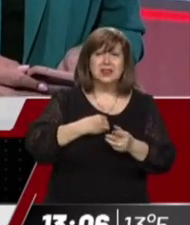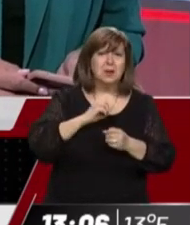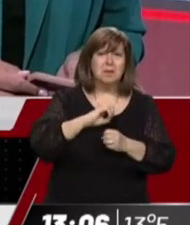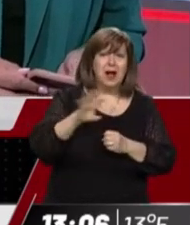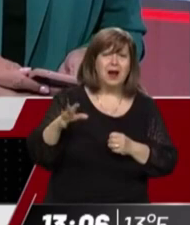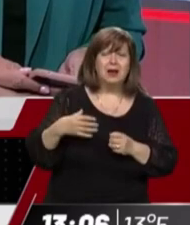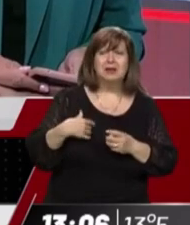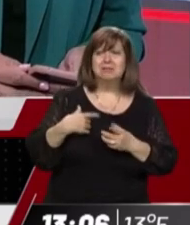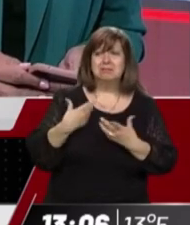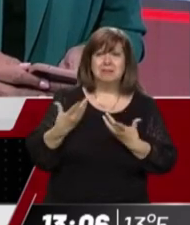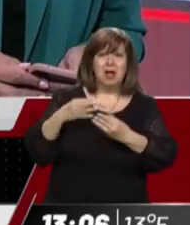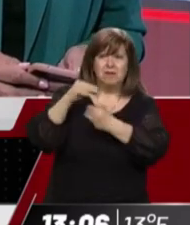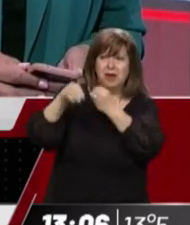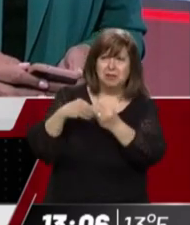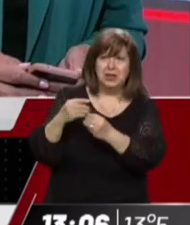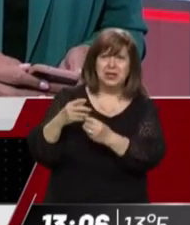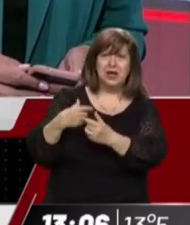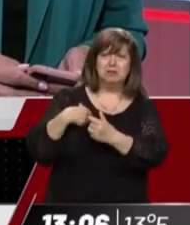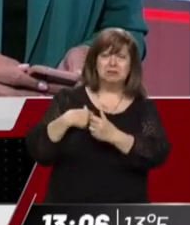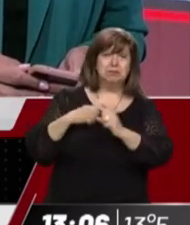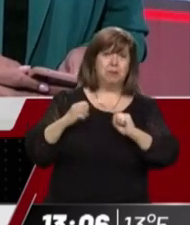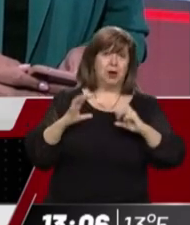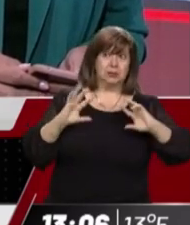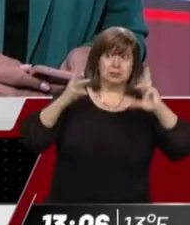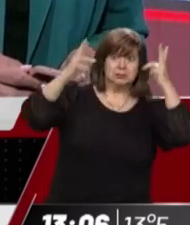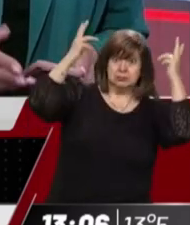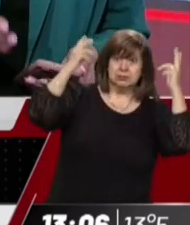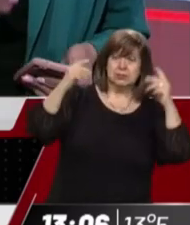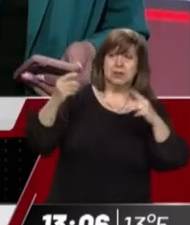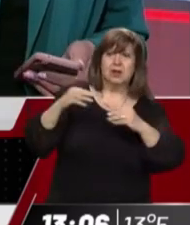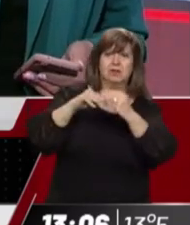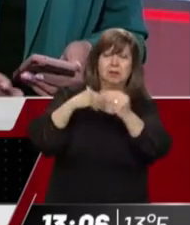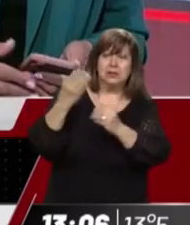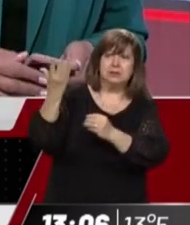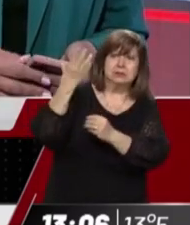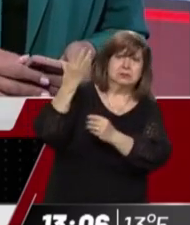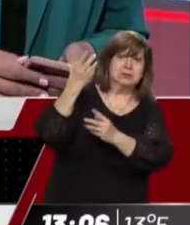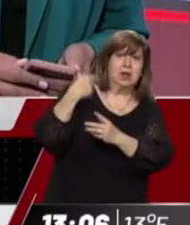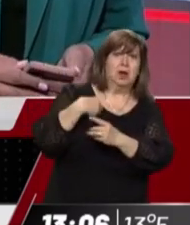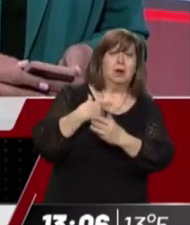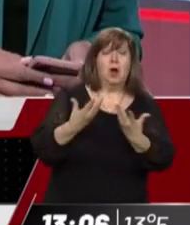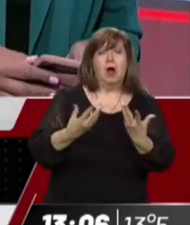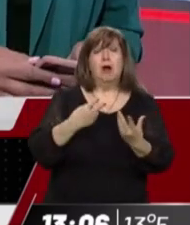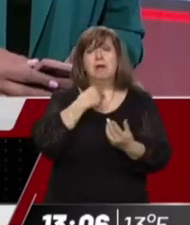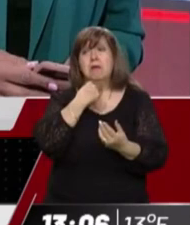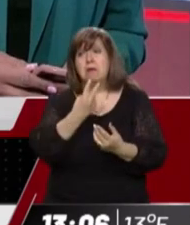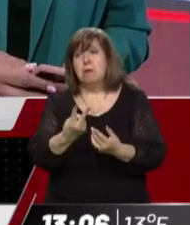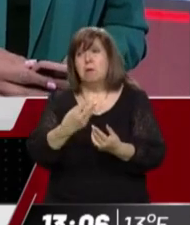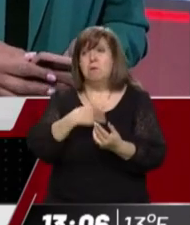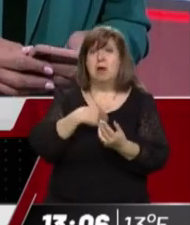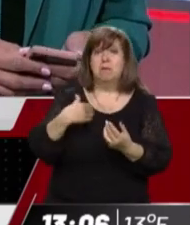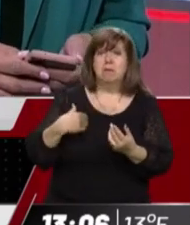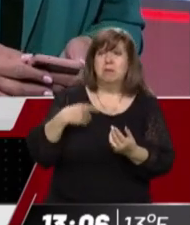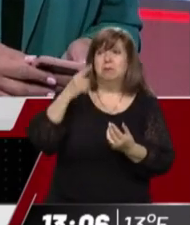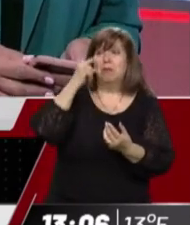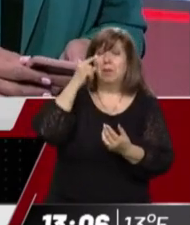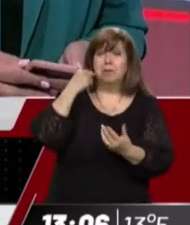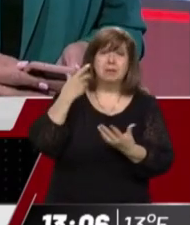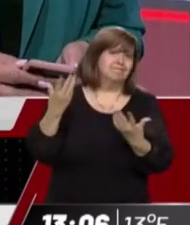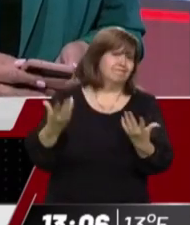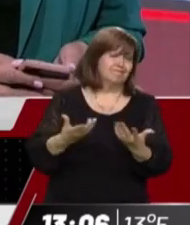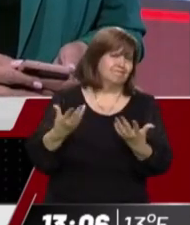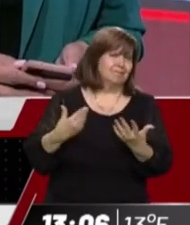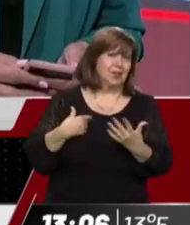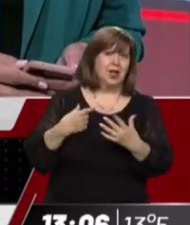todo lo que tenés, hasta las personas más cercanas y más queridas. A veces son tus hijos, a veces tu mamá, a veces tu papá, porque algunos nos decían,